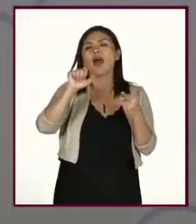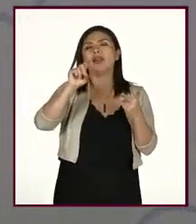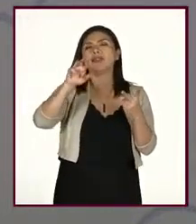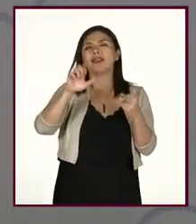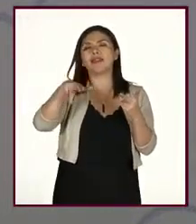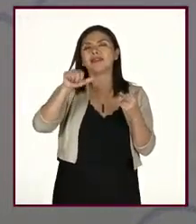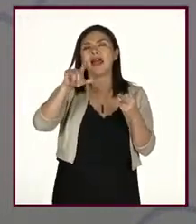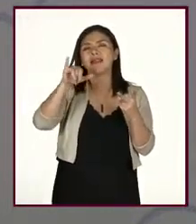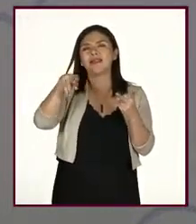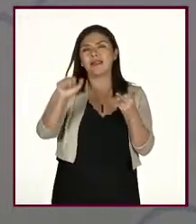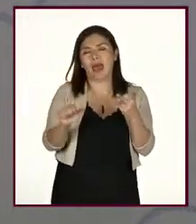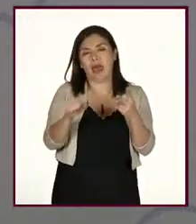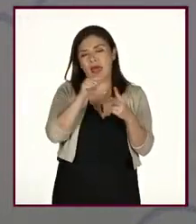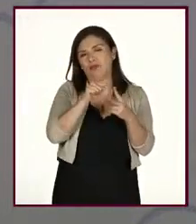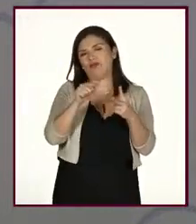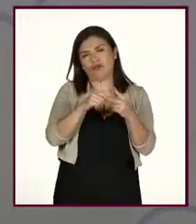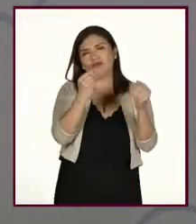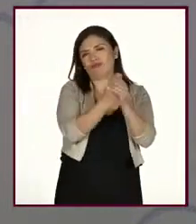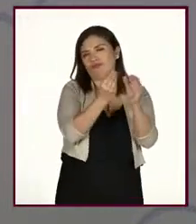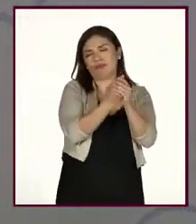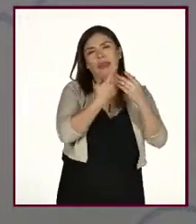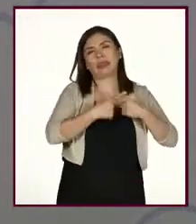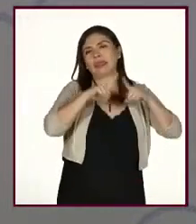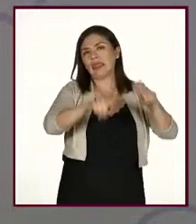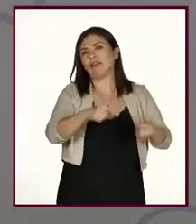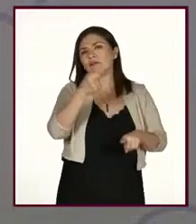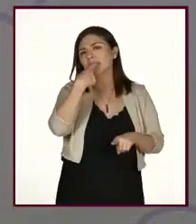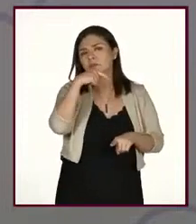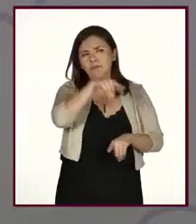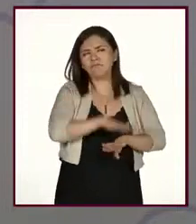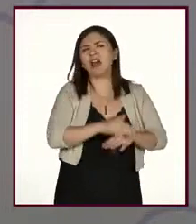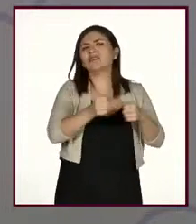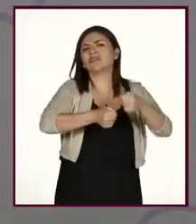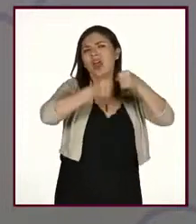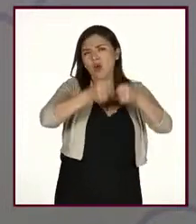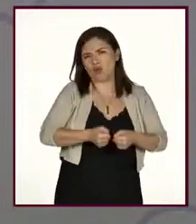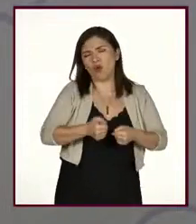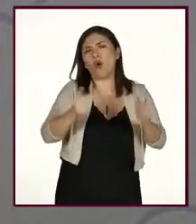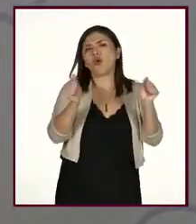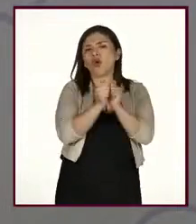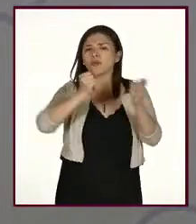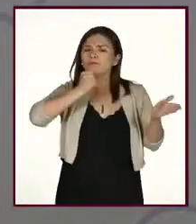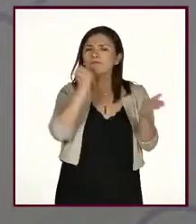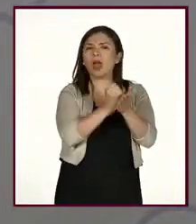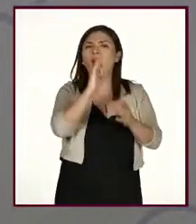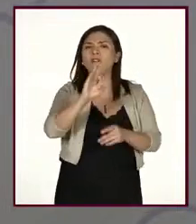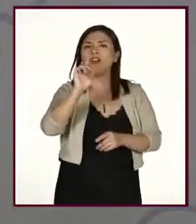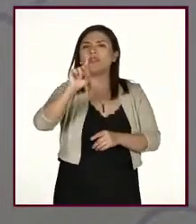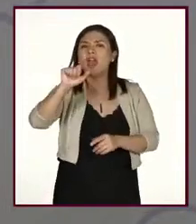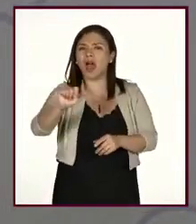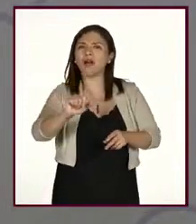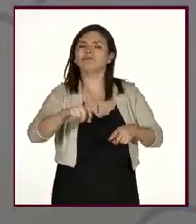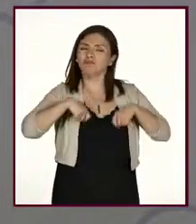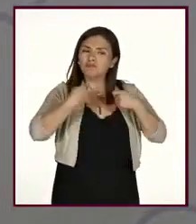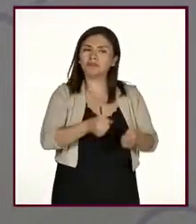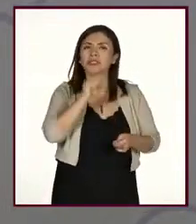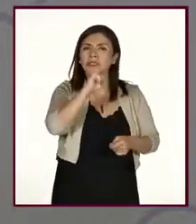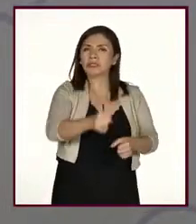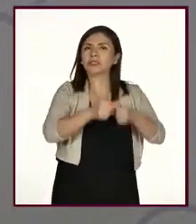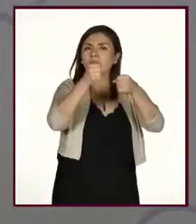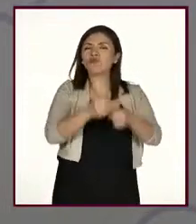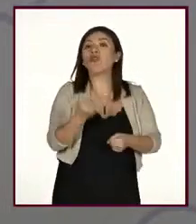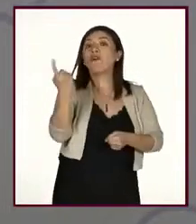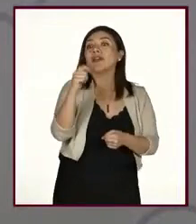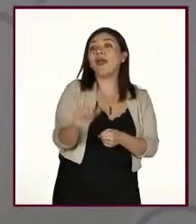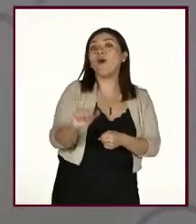Entonces, esos son fármacos que son seguros, aprobados por la FDA y que son más seguros frente a